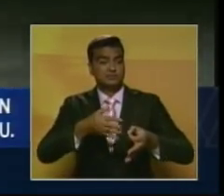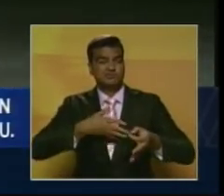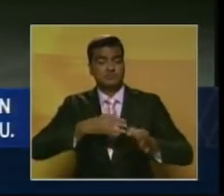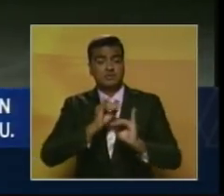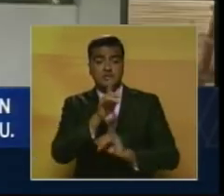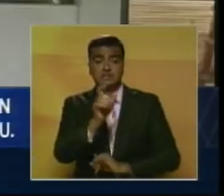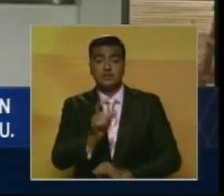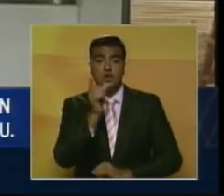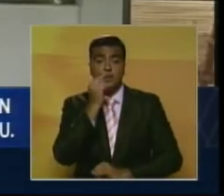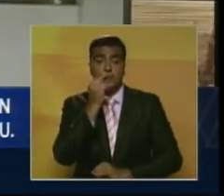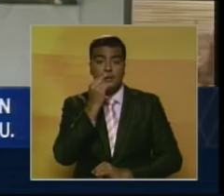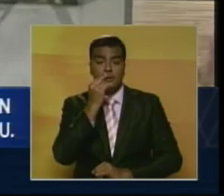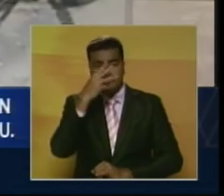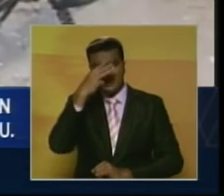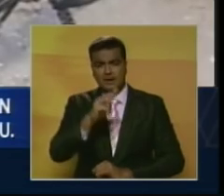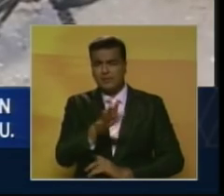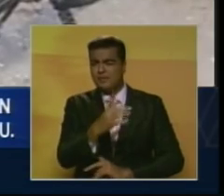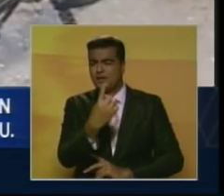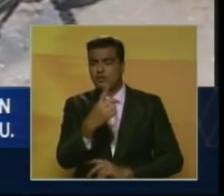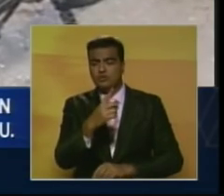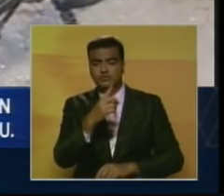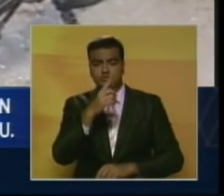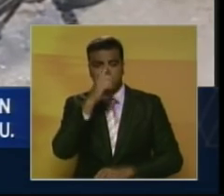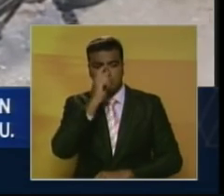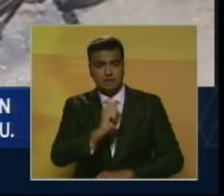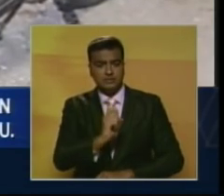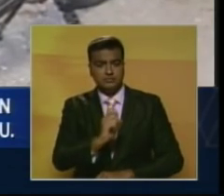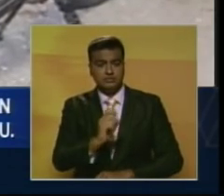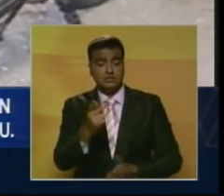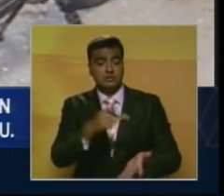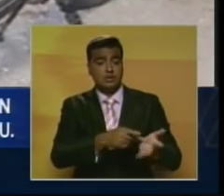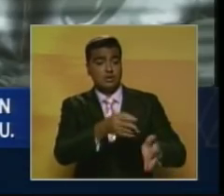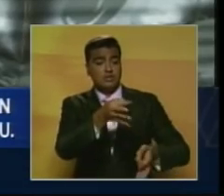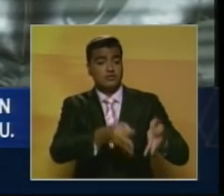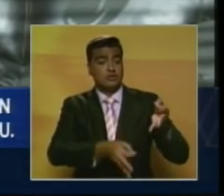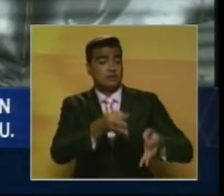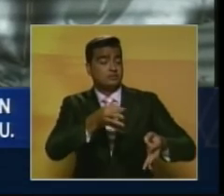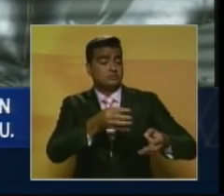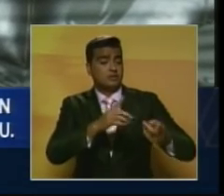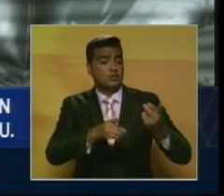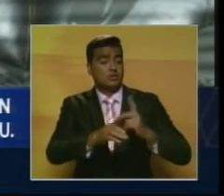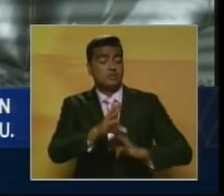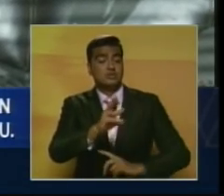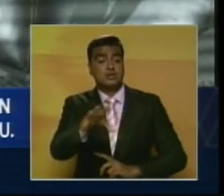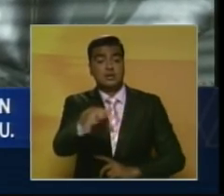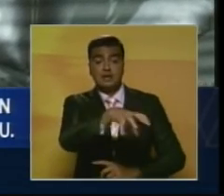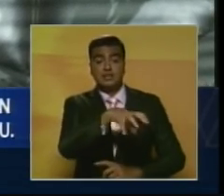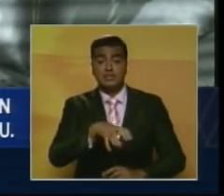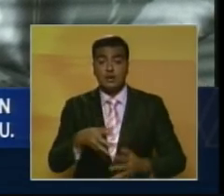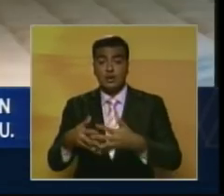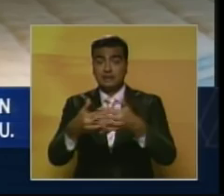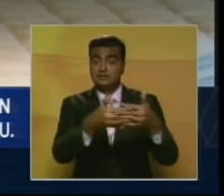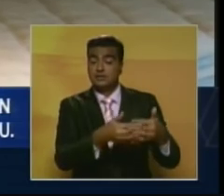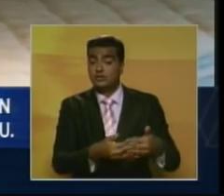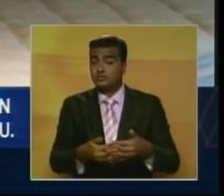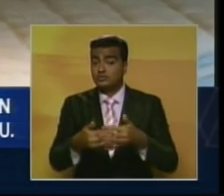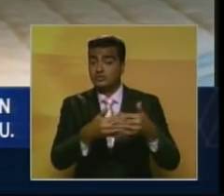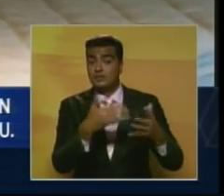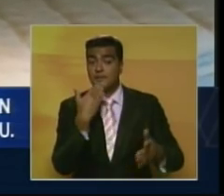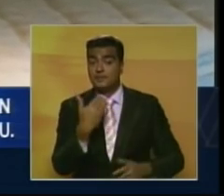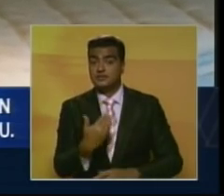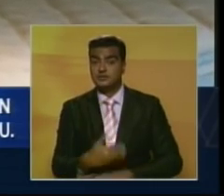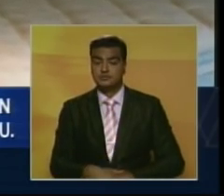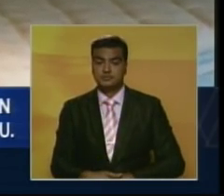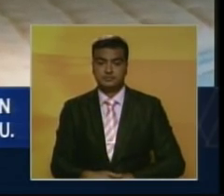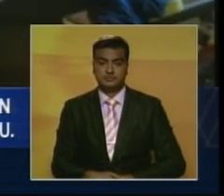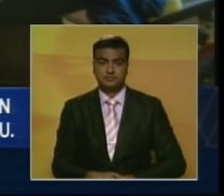al capo mexicano en un lapso de 1 año a comparecer frente a los tribunales en algunos de los 6 estados de Estados Unidos donde es solicitado.